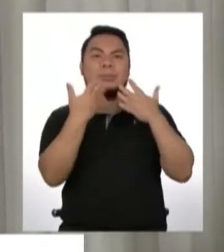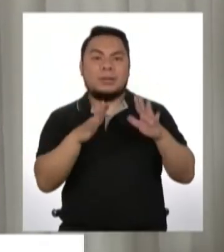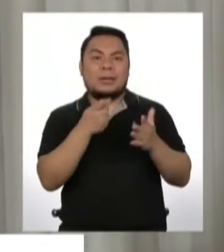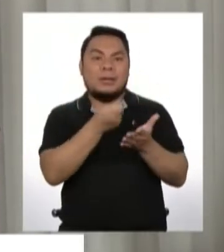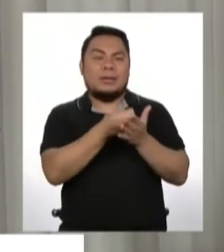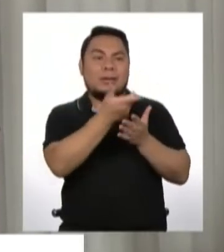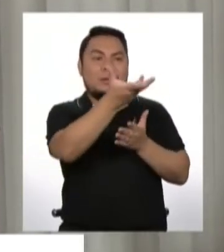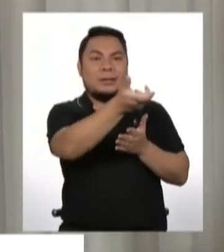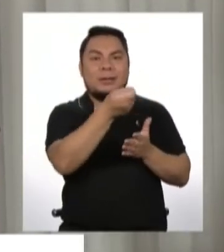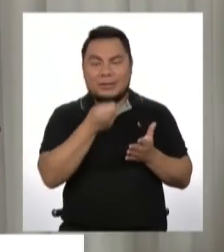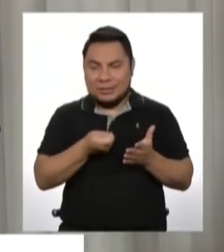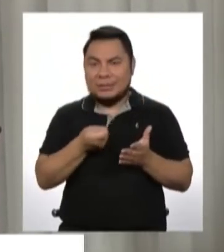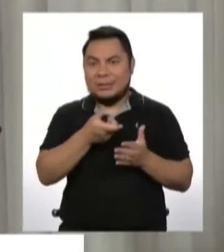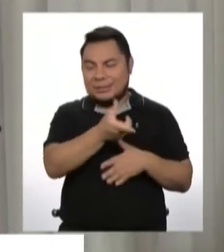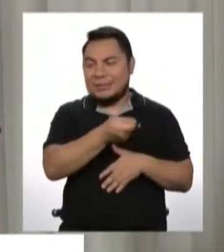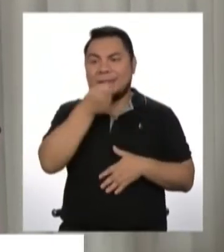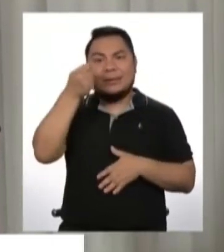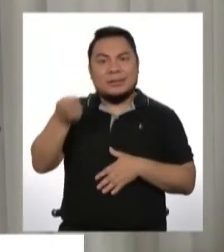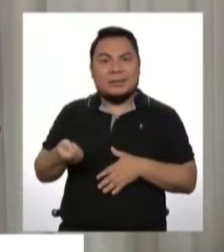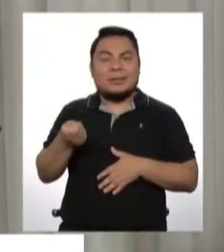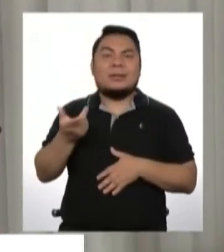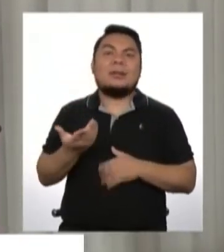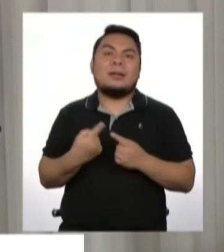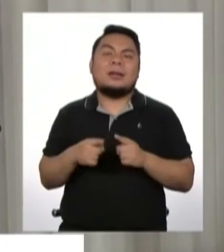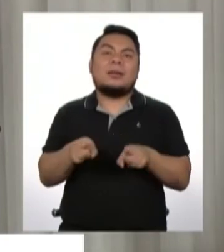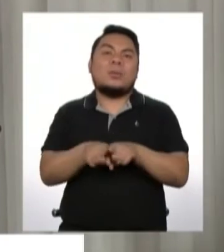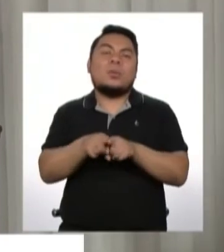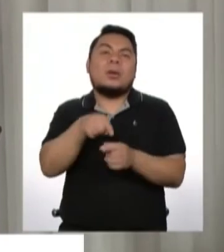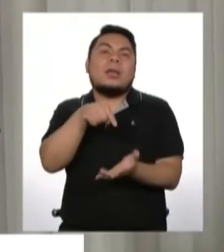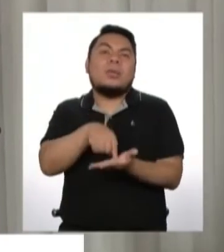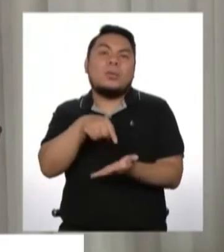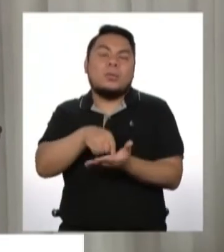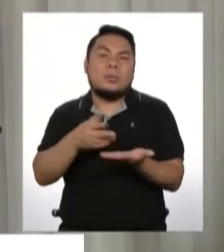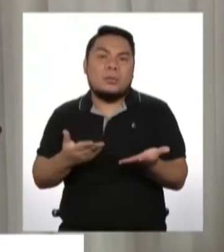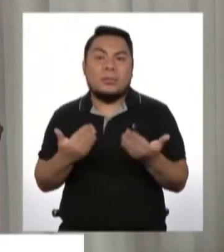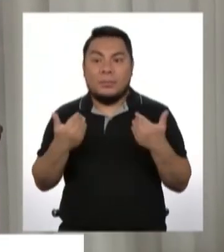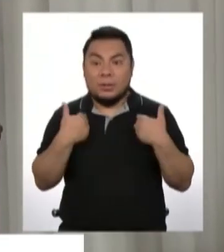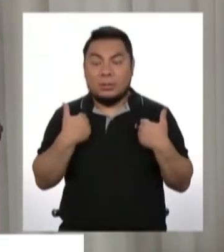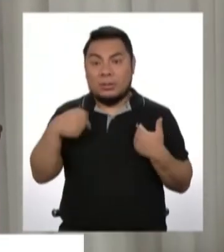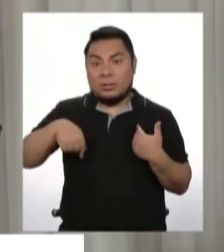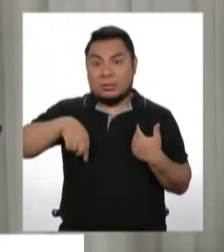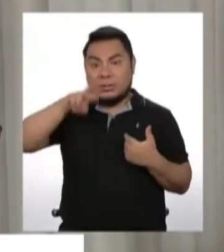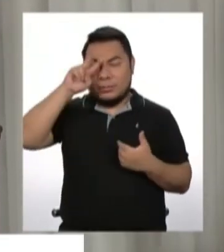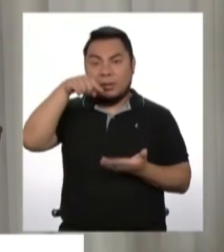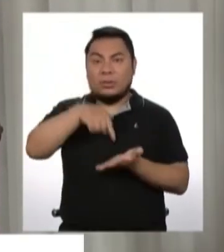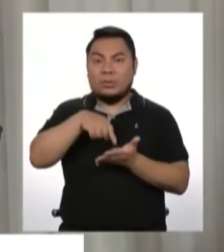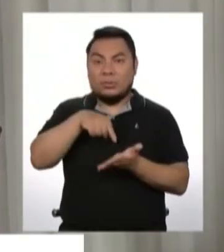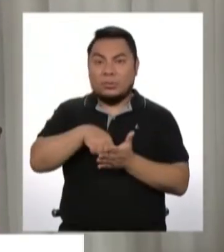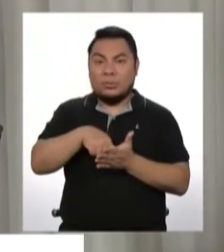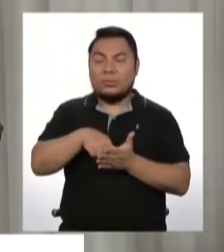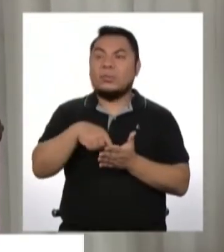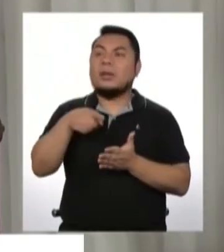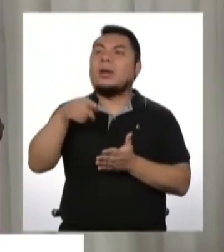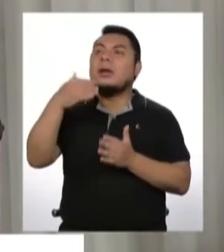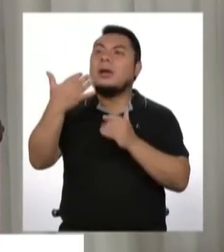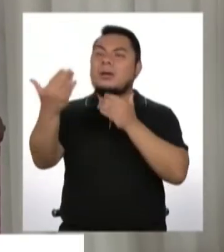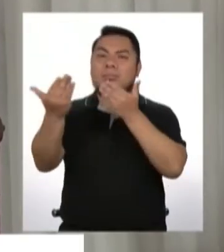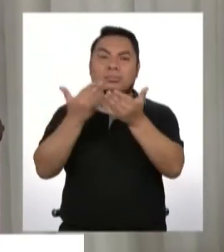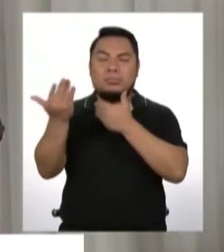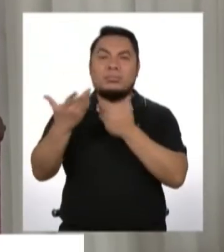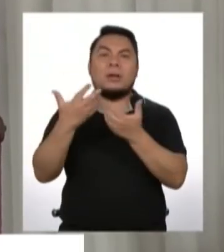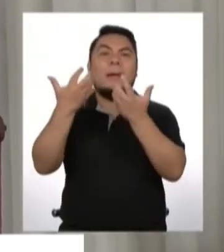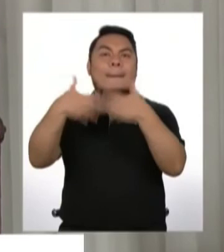tiene que poner recursos, sería con endeudamiento. Como sabemos, tenemos endeudamiento de multilaterales y también en el mercado